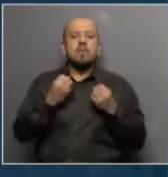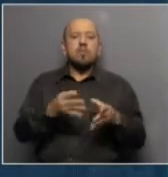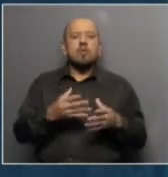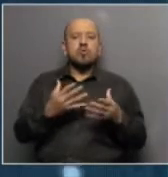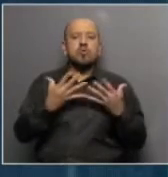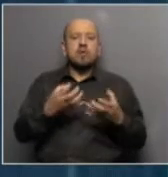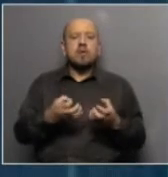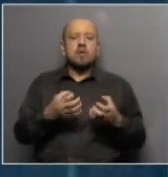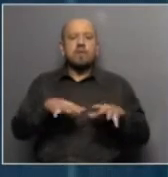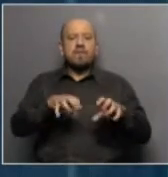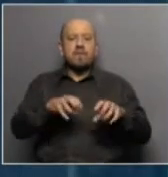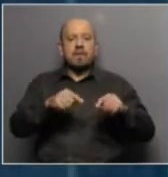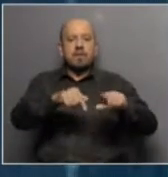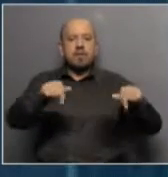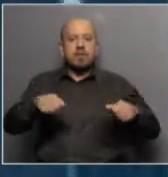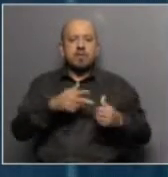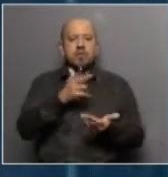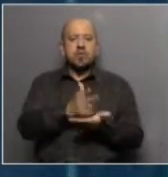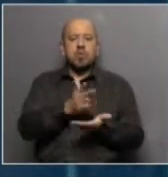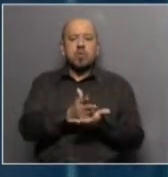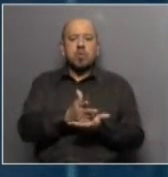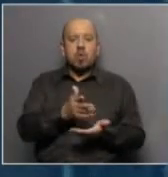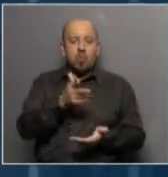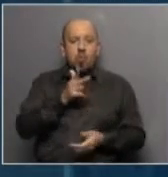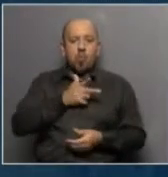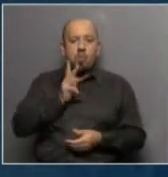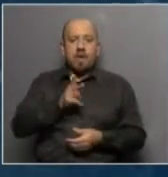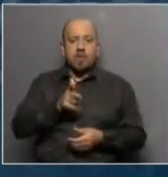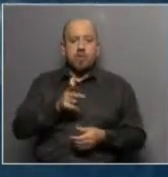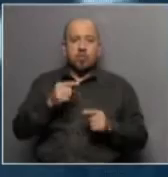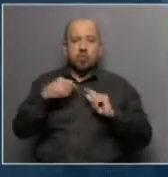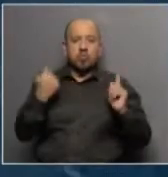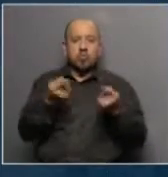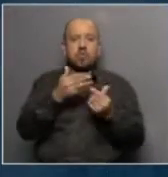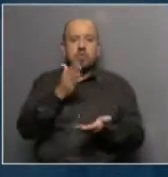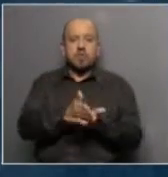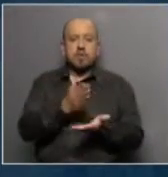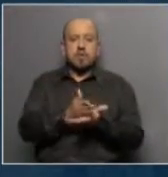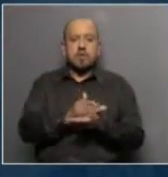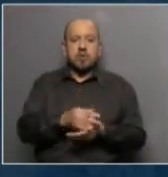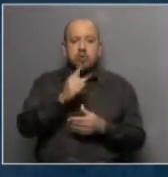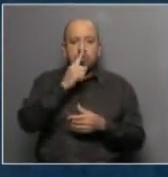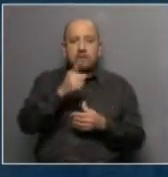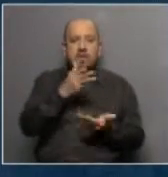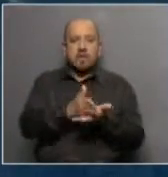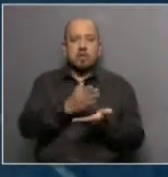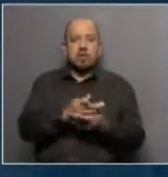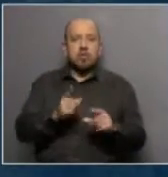entre humanos con todos los derechos. Con el mismo derecho que tenés tú, tienen los miles que no tienen derecho a un